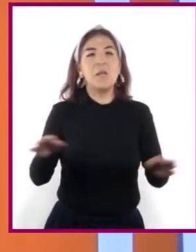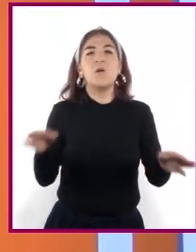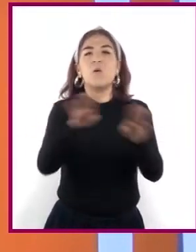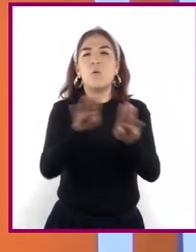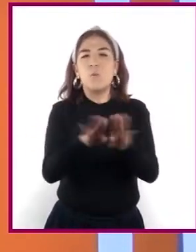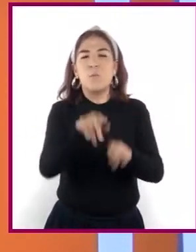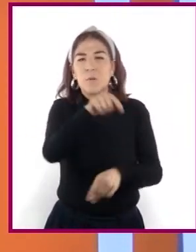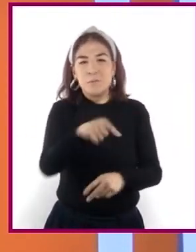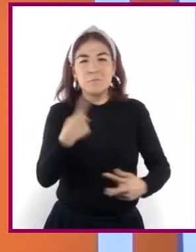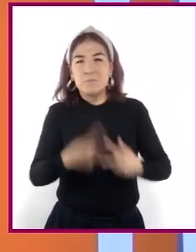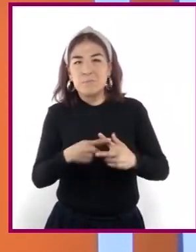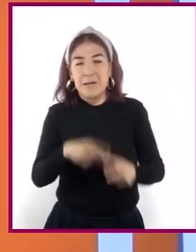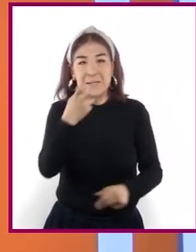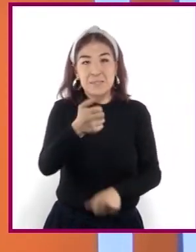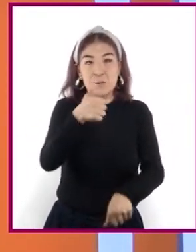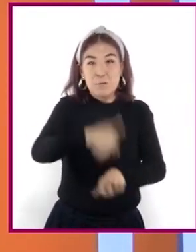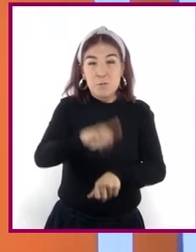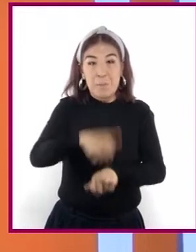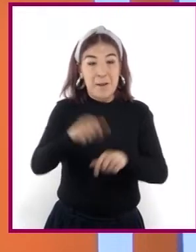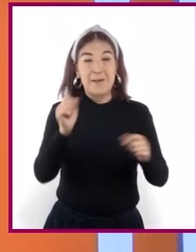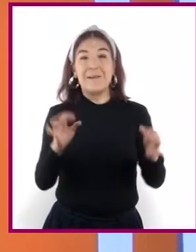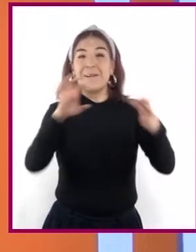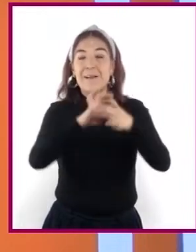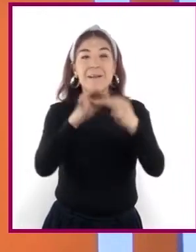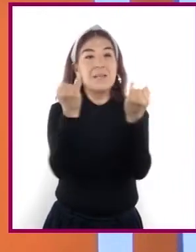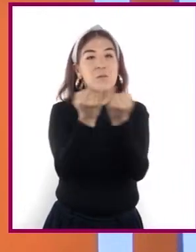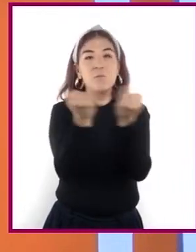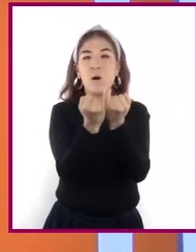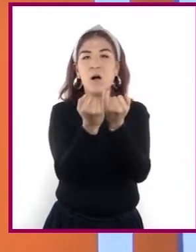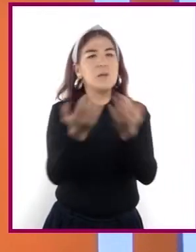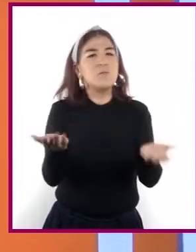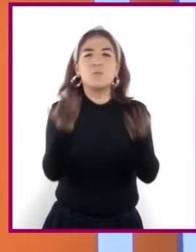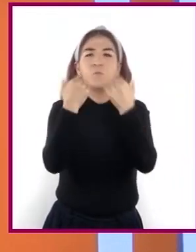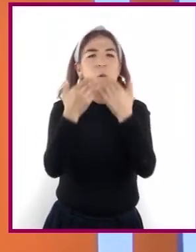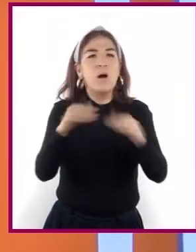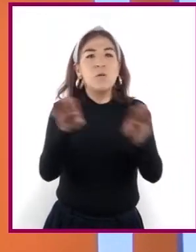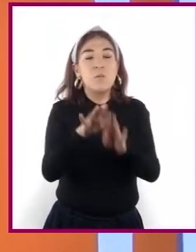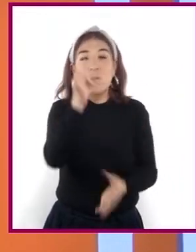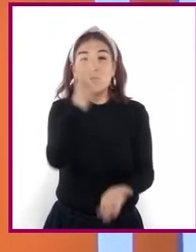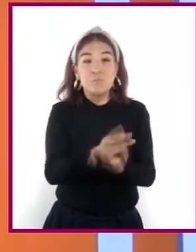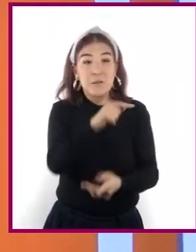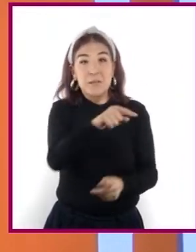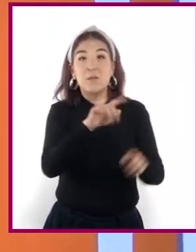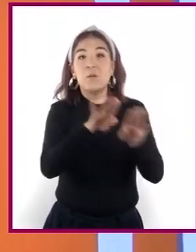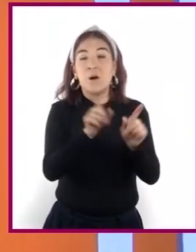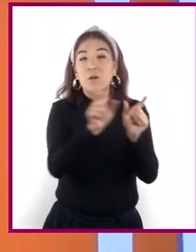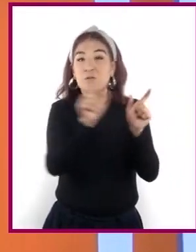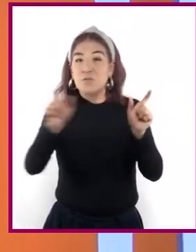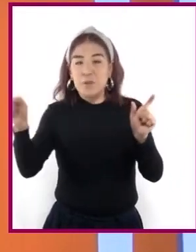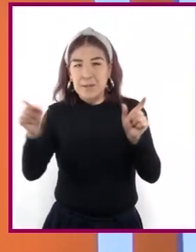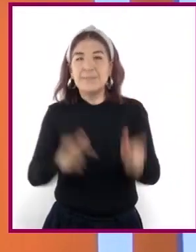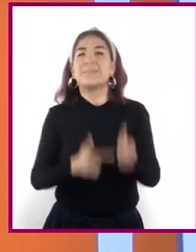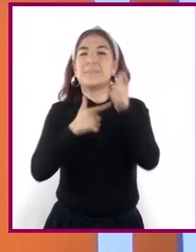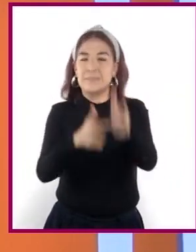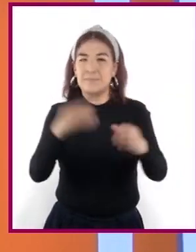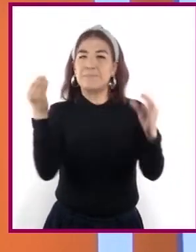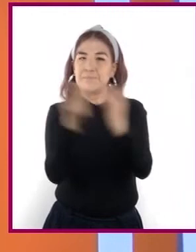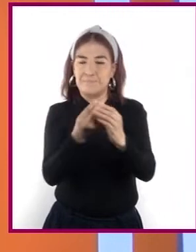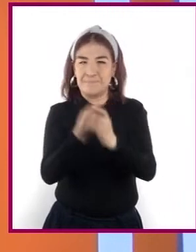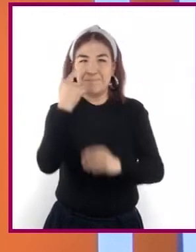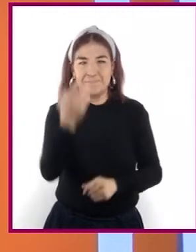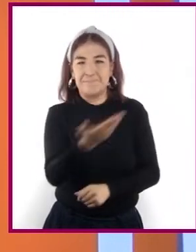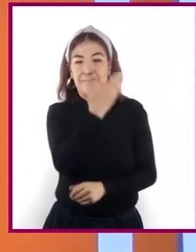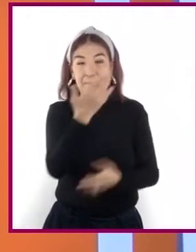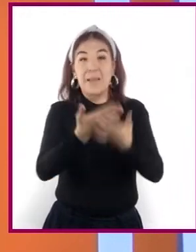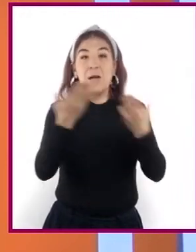las que interviene la proporcionalidad directa, no existe un único procedimiento. Sigamos con la sesión.